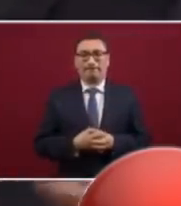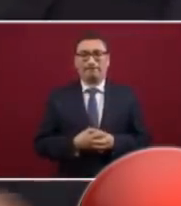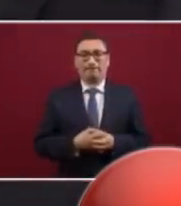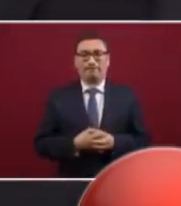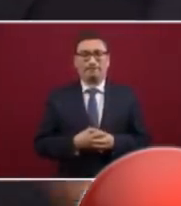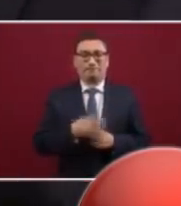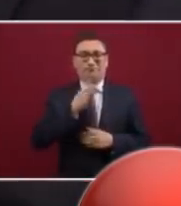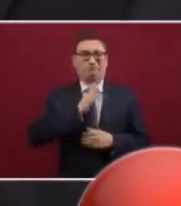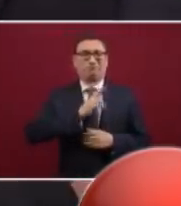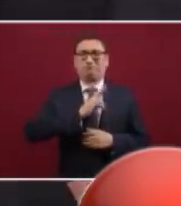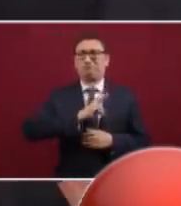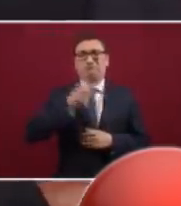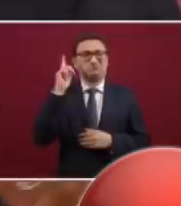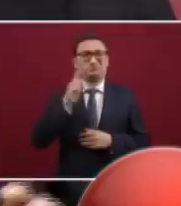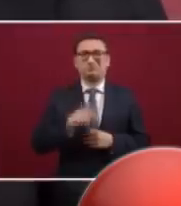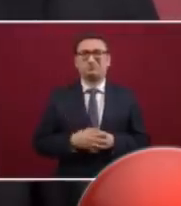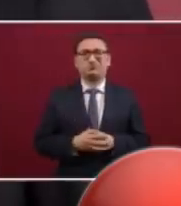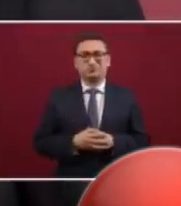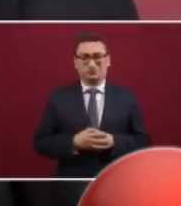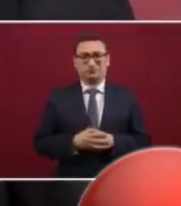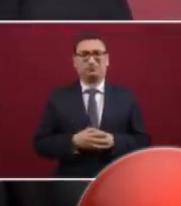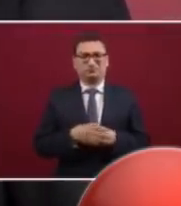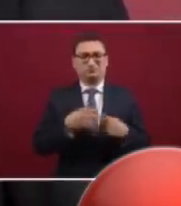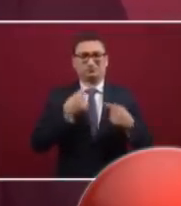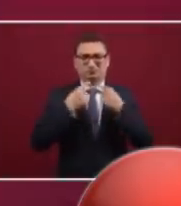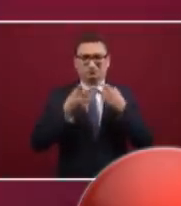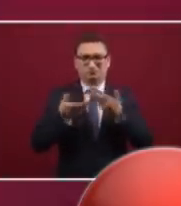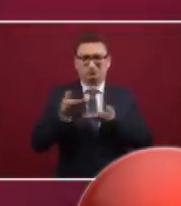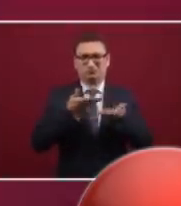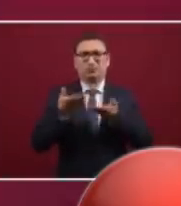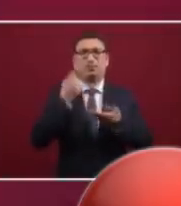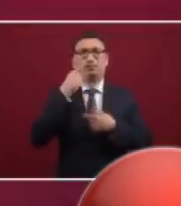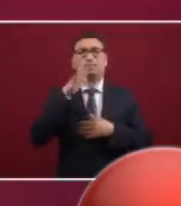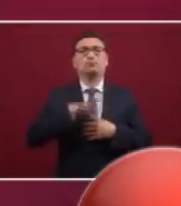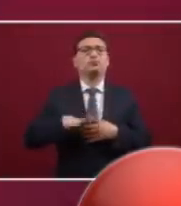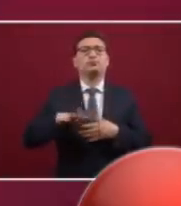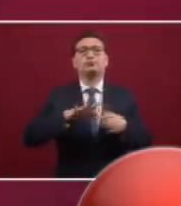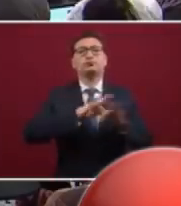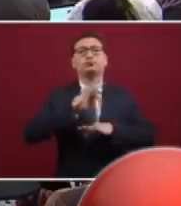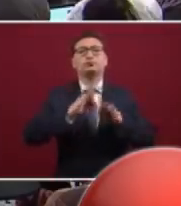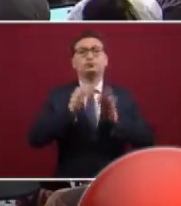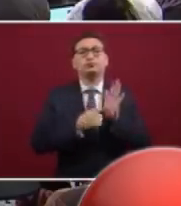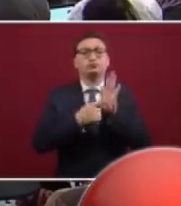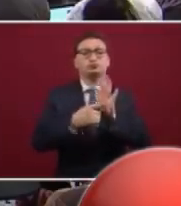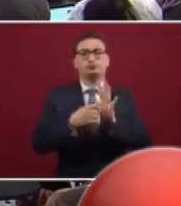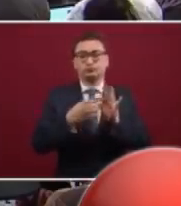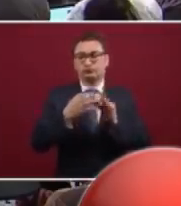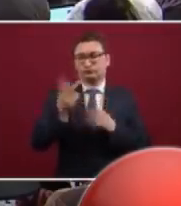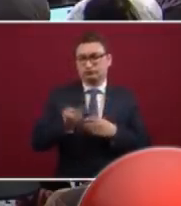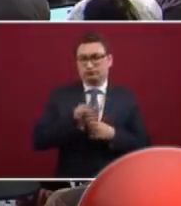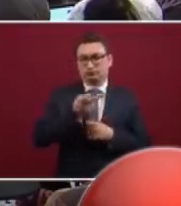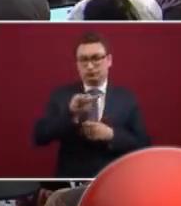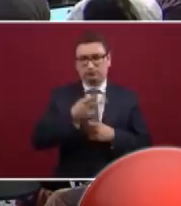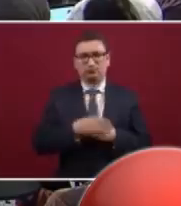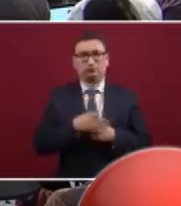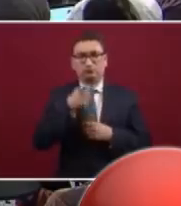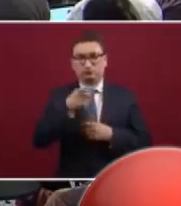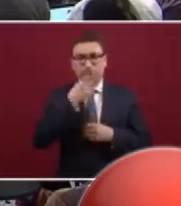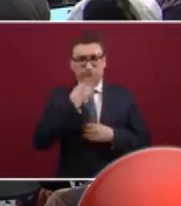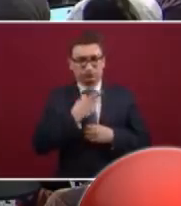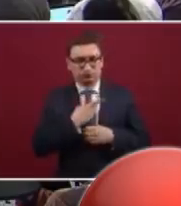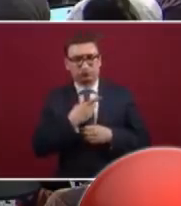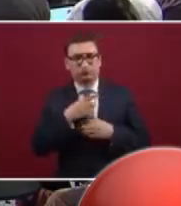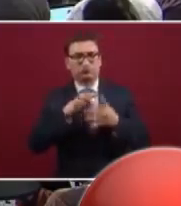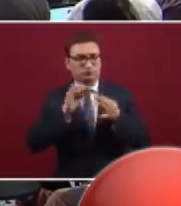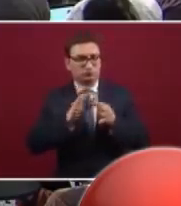de lo mejor para la salud pública. Entonces, permítame preguntarle, nos habla ahora del fin